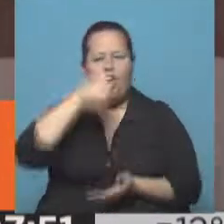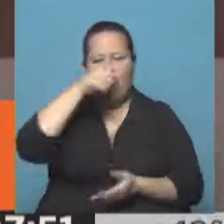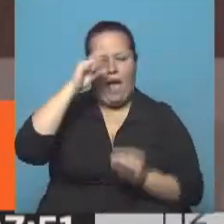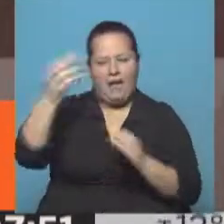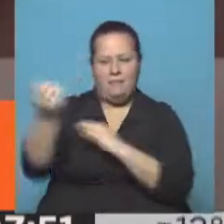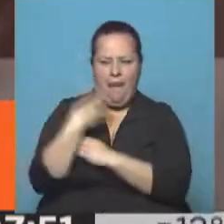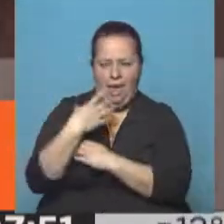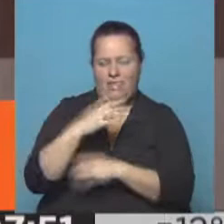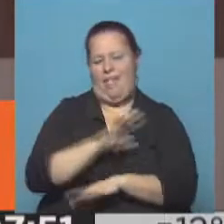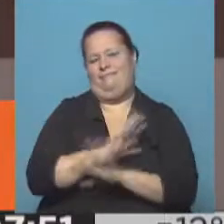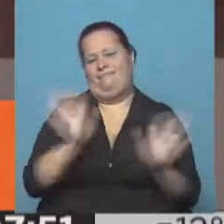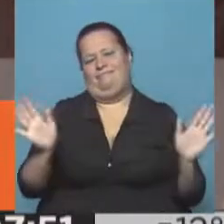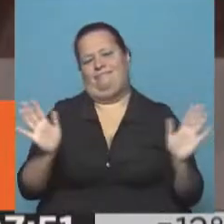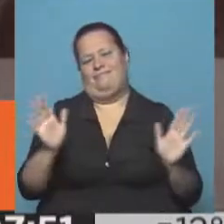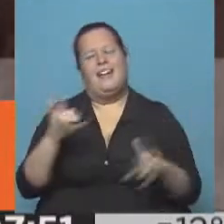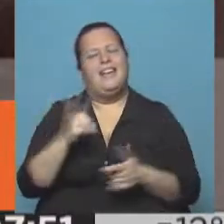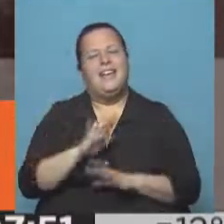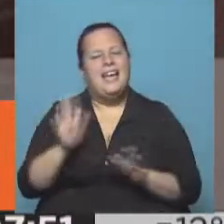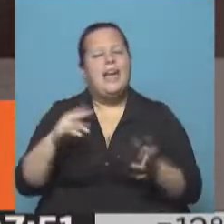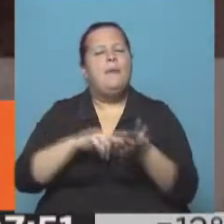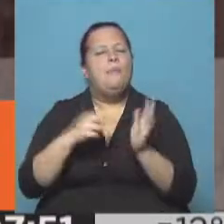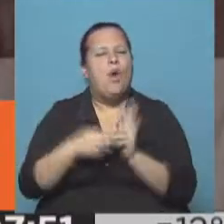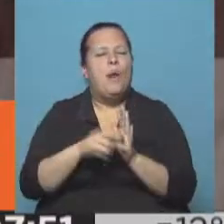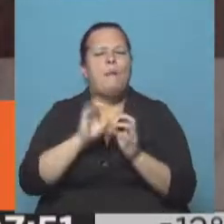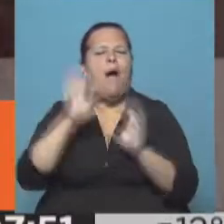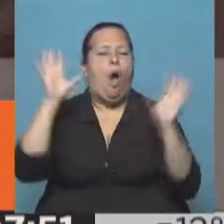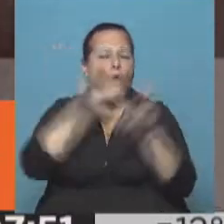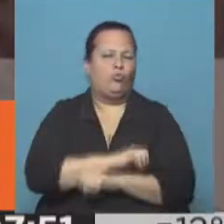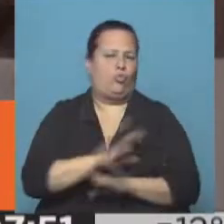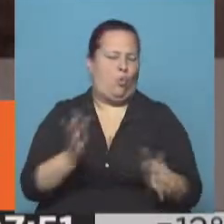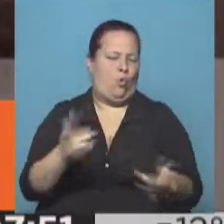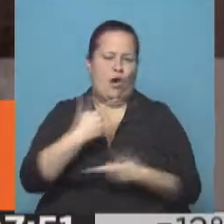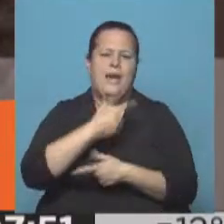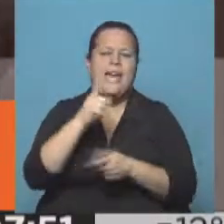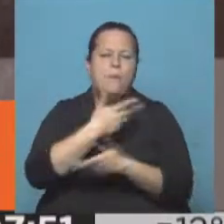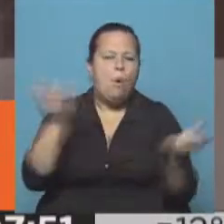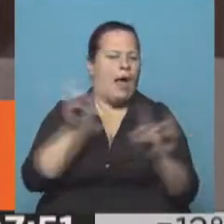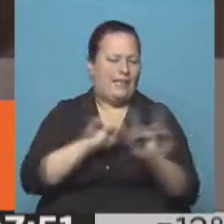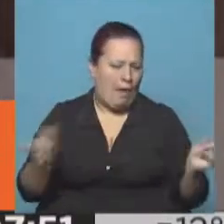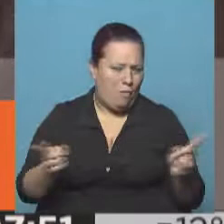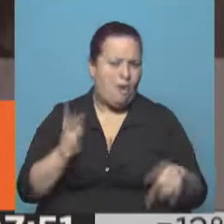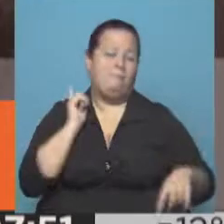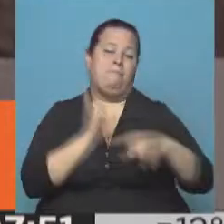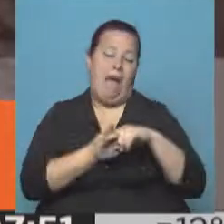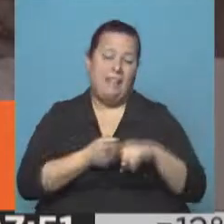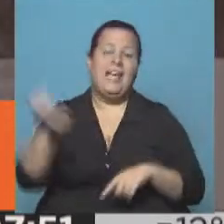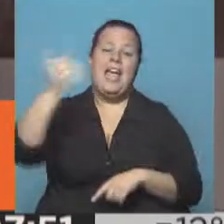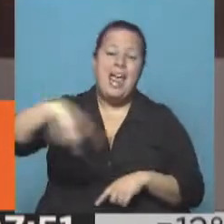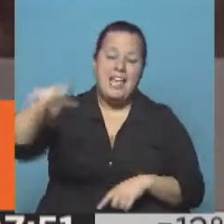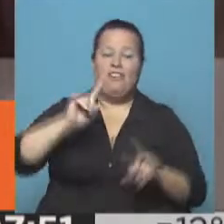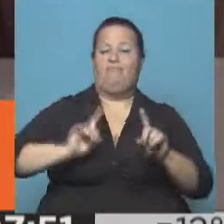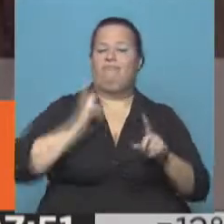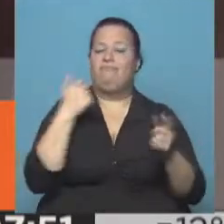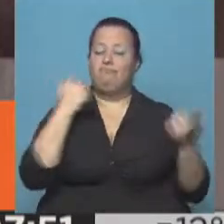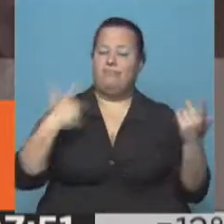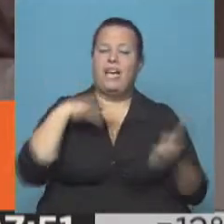noche o sea no tiene el problema es ni transparente ni pública es esta audiencia Y encima ellos se arrogan el